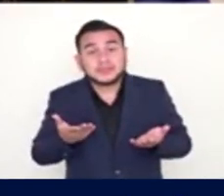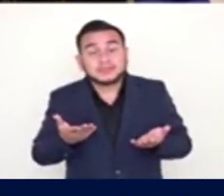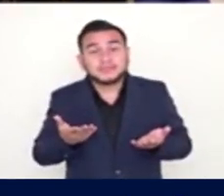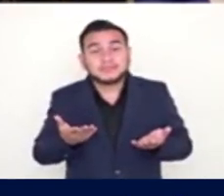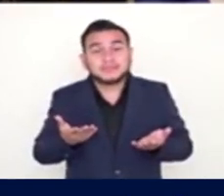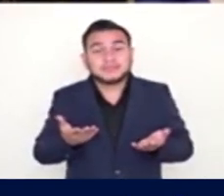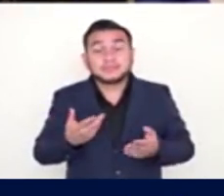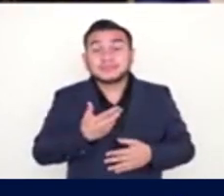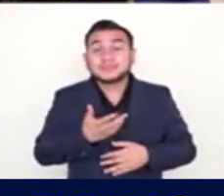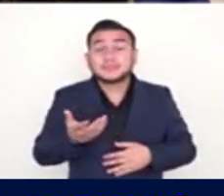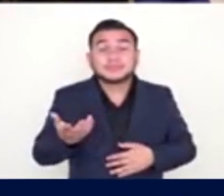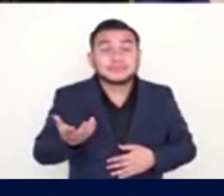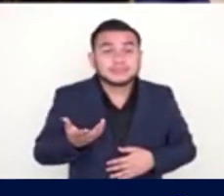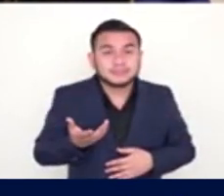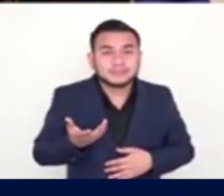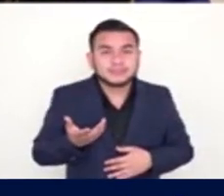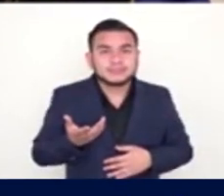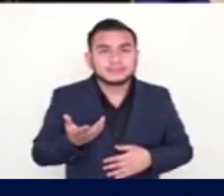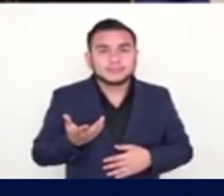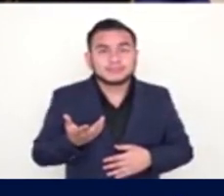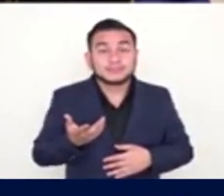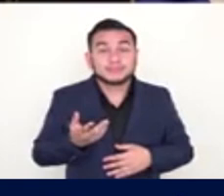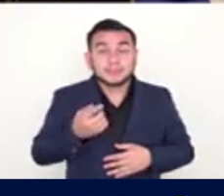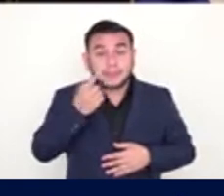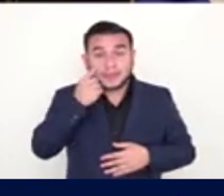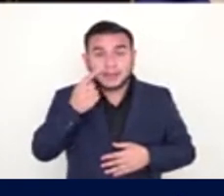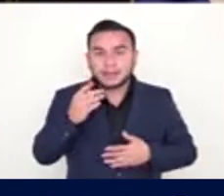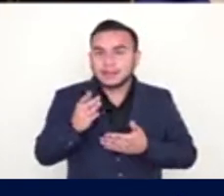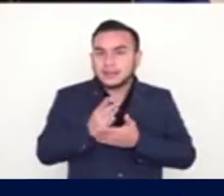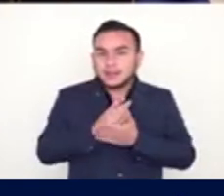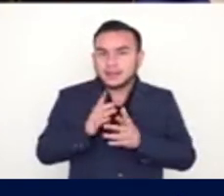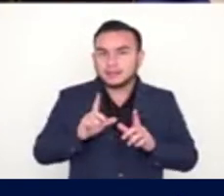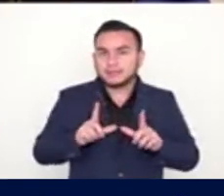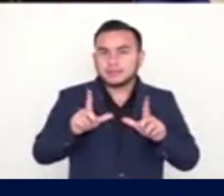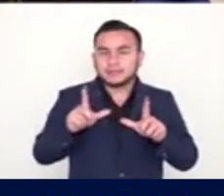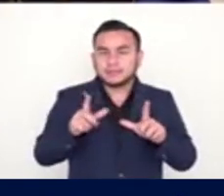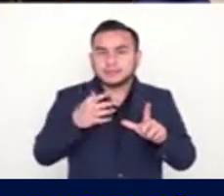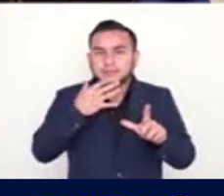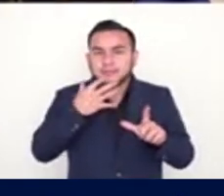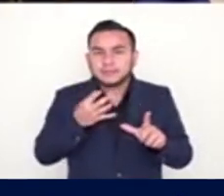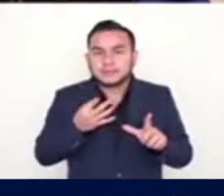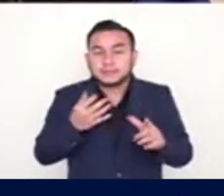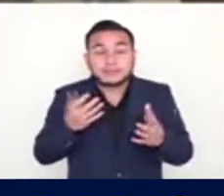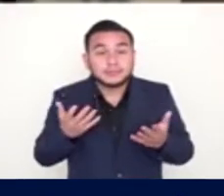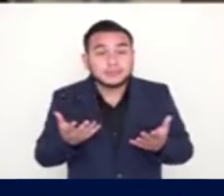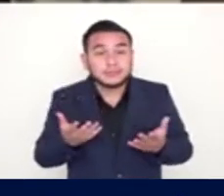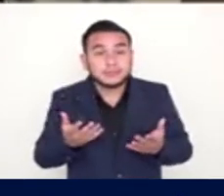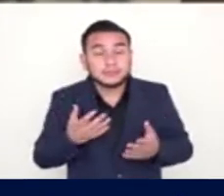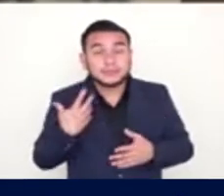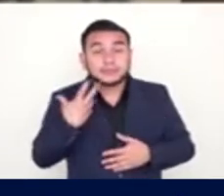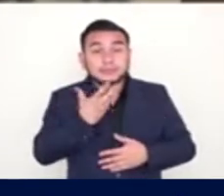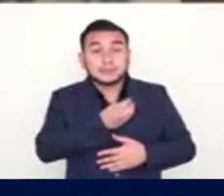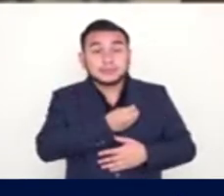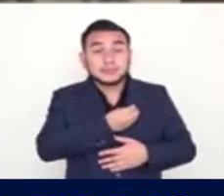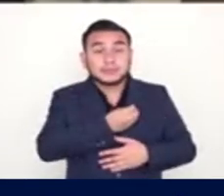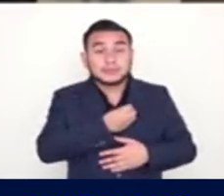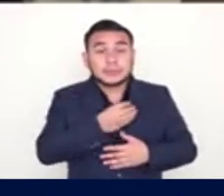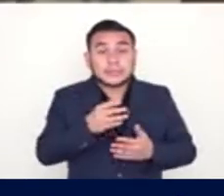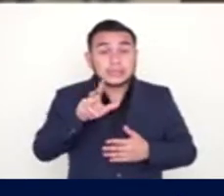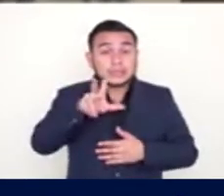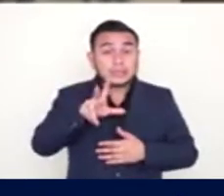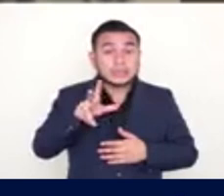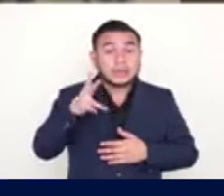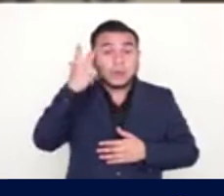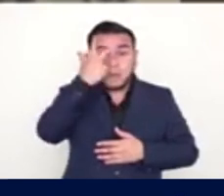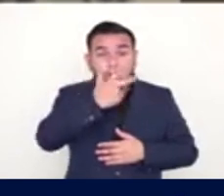resulta que ahí no certifican a la Fiscalía que la Sala está en desacato con nosotros, pero es que no pasan ni 3 horas